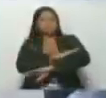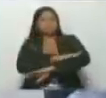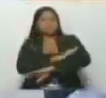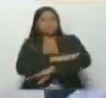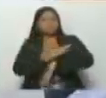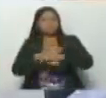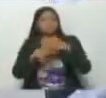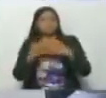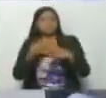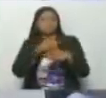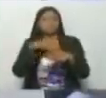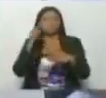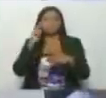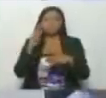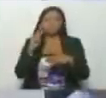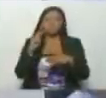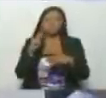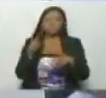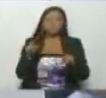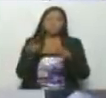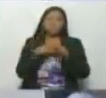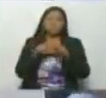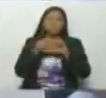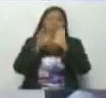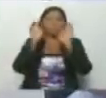fast historias pero además de ello